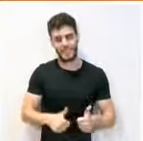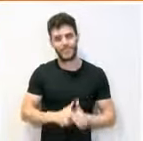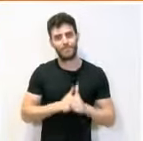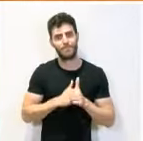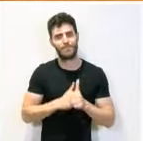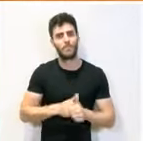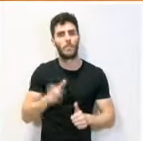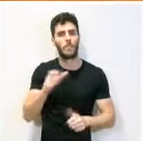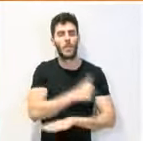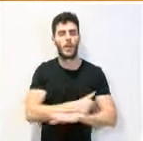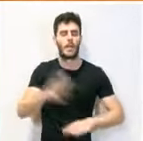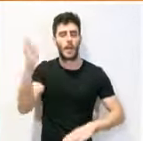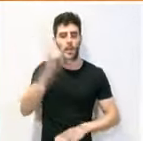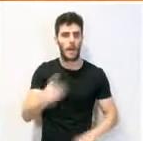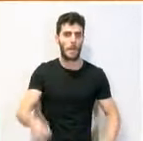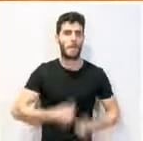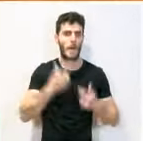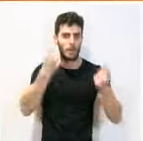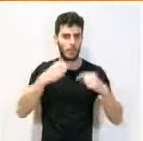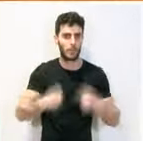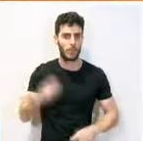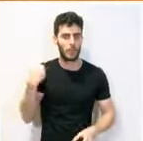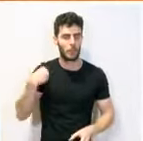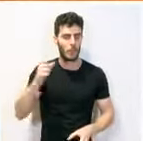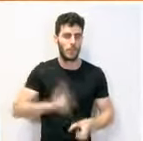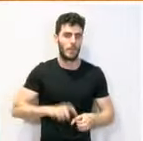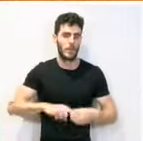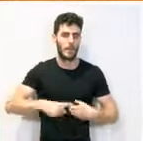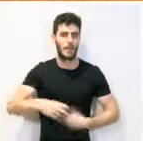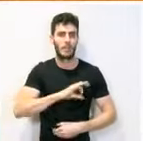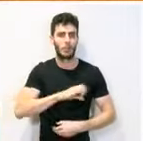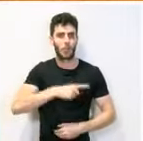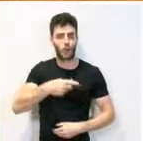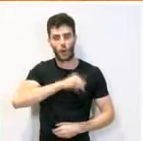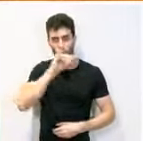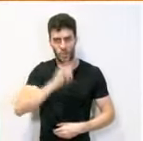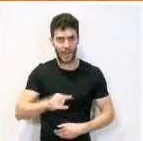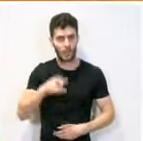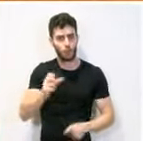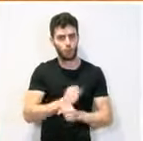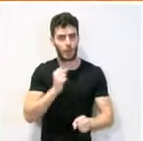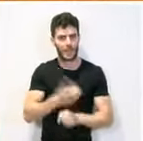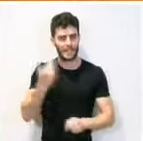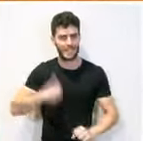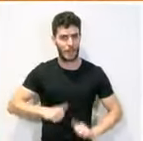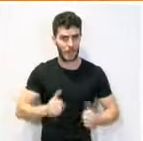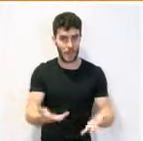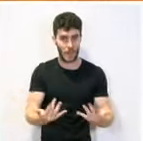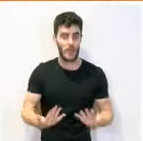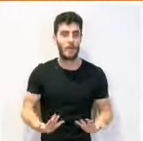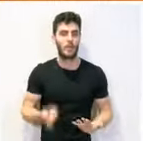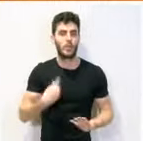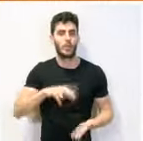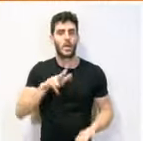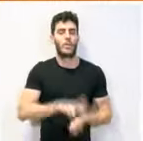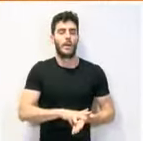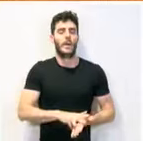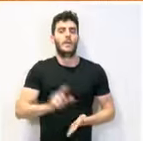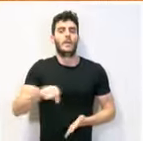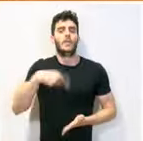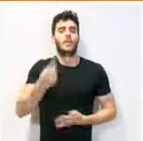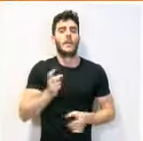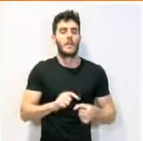los ciudadanos. Esos presupuestos participativos, señor González, tiene que empezar a trabajarlos ya. Aprobamos que los siguientes iban a